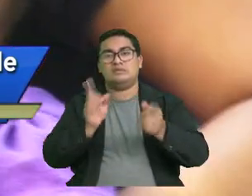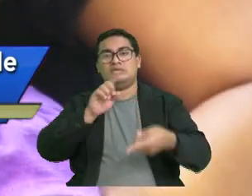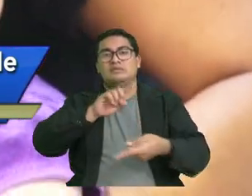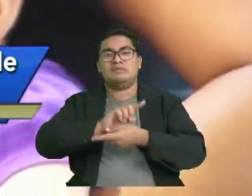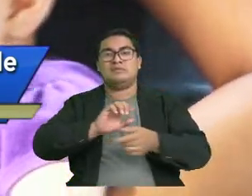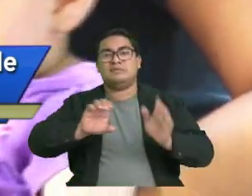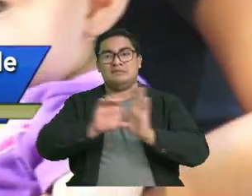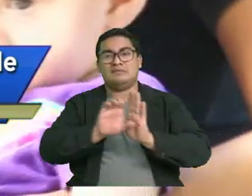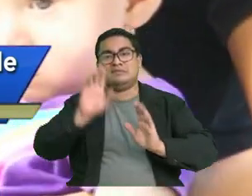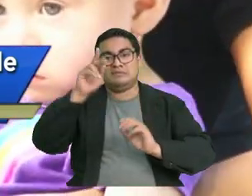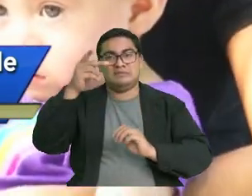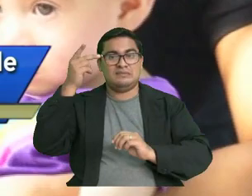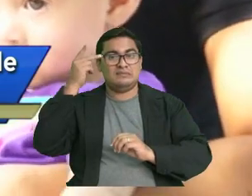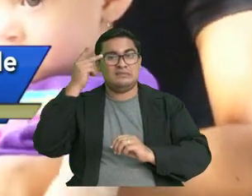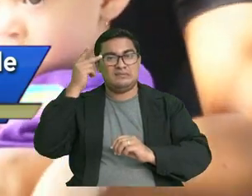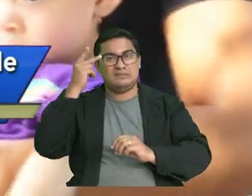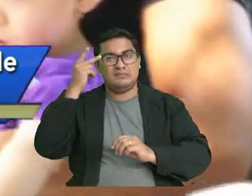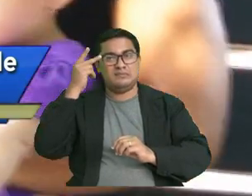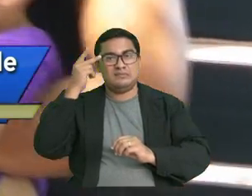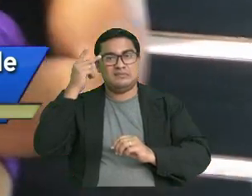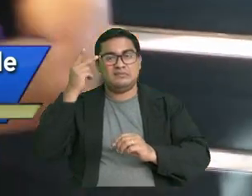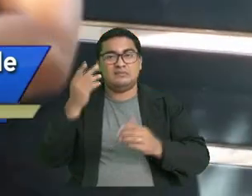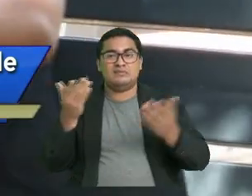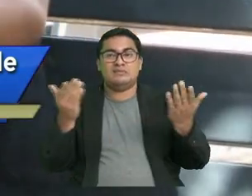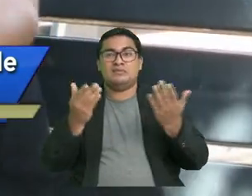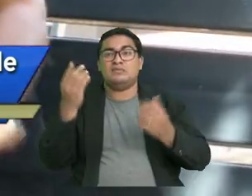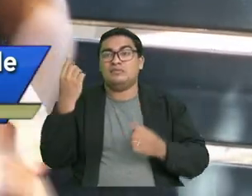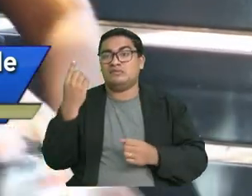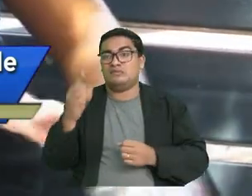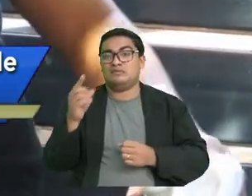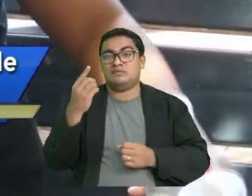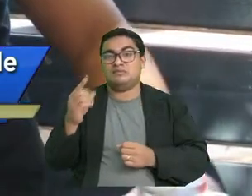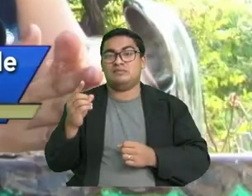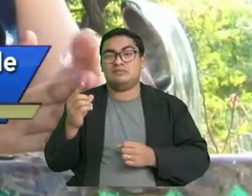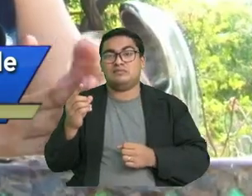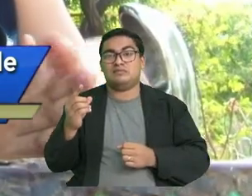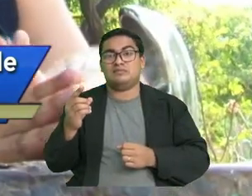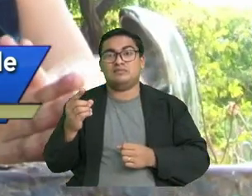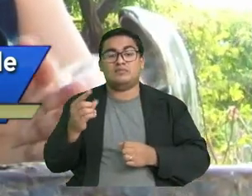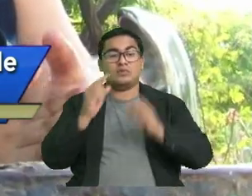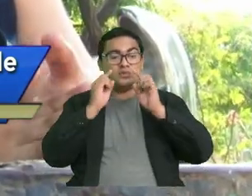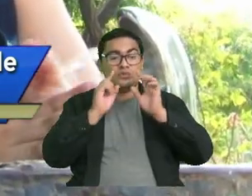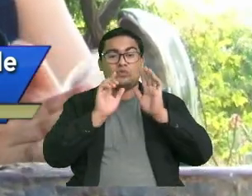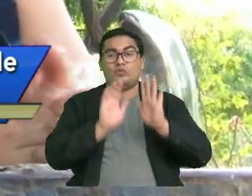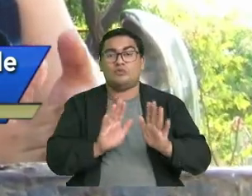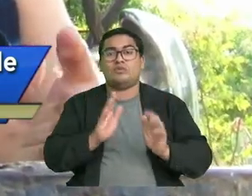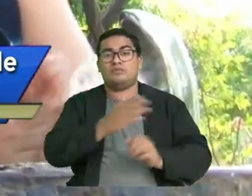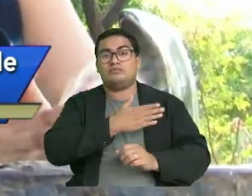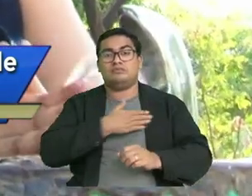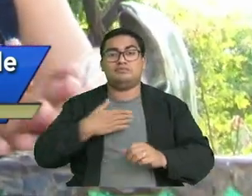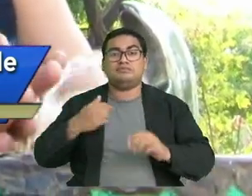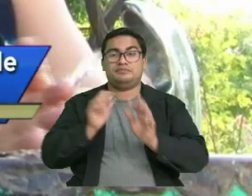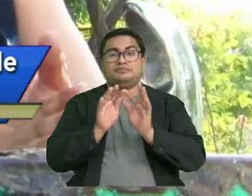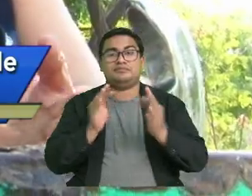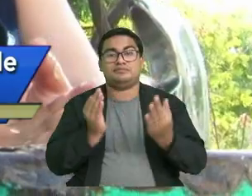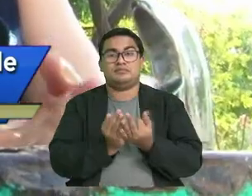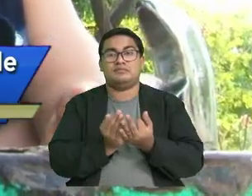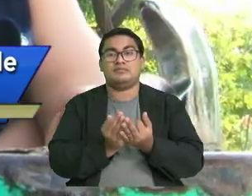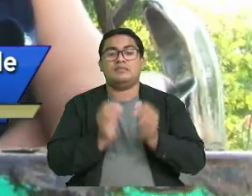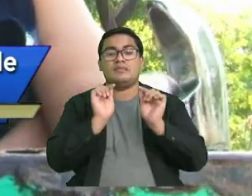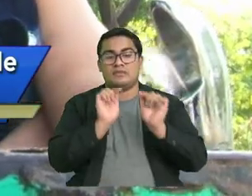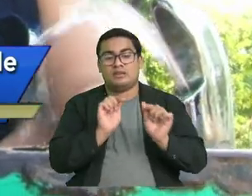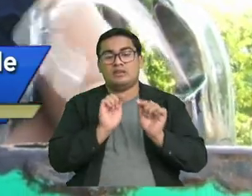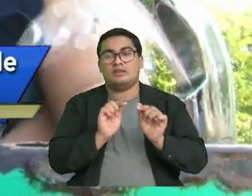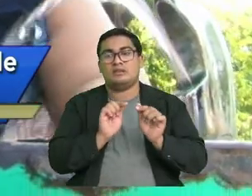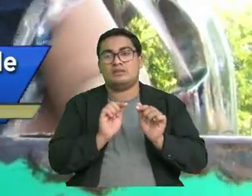constitución política, se constitucionalizan los derechos, se le da un tratamiento mejor a la familia. Y ahí es